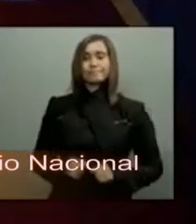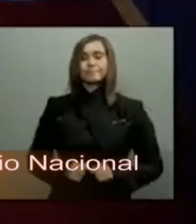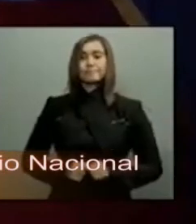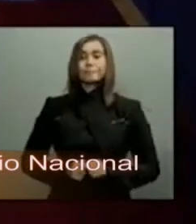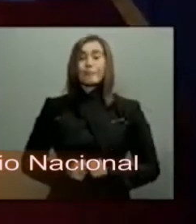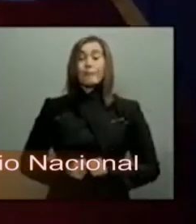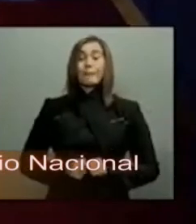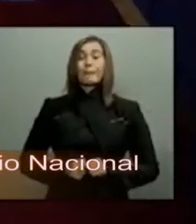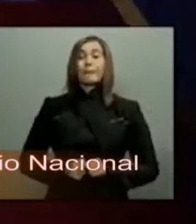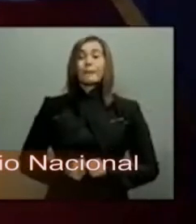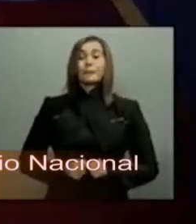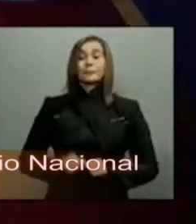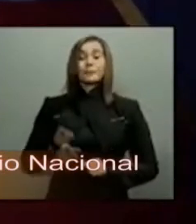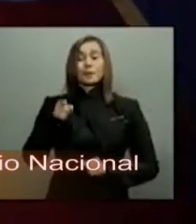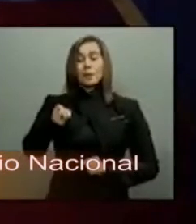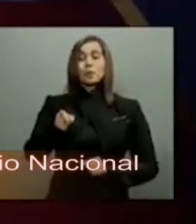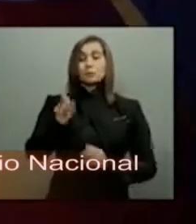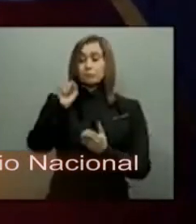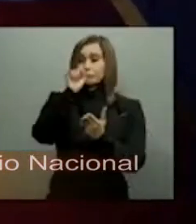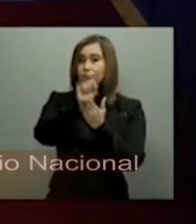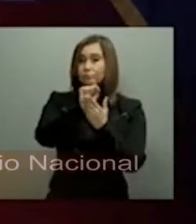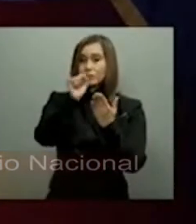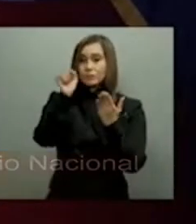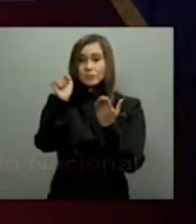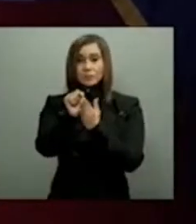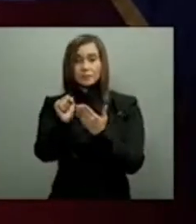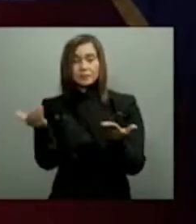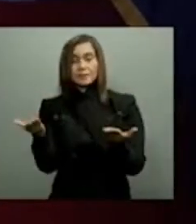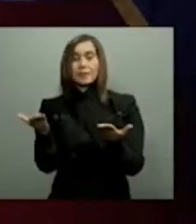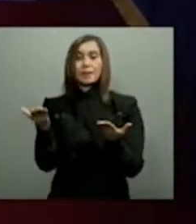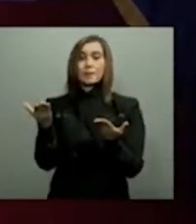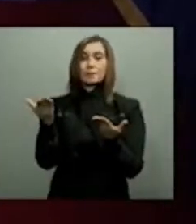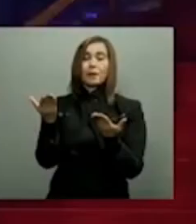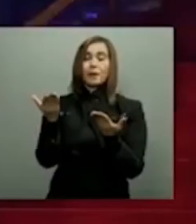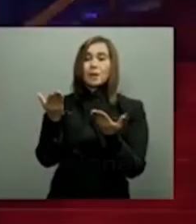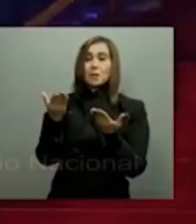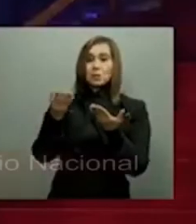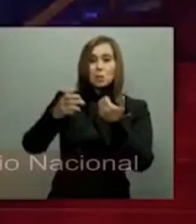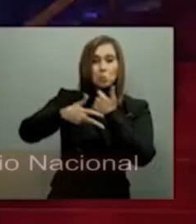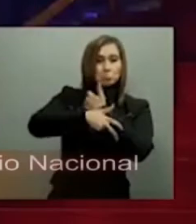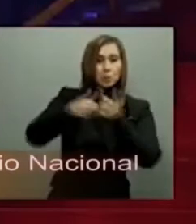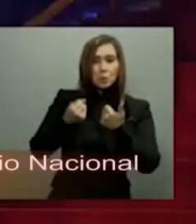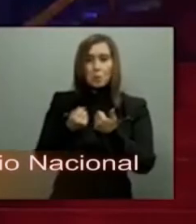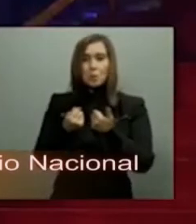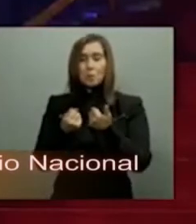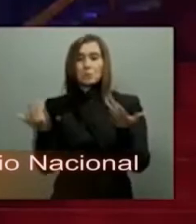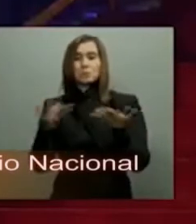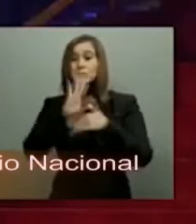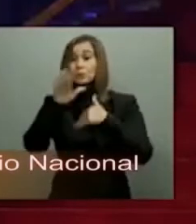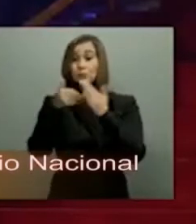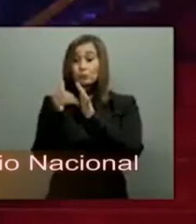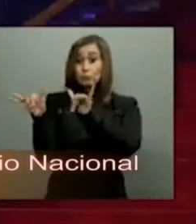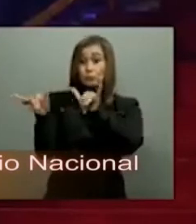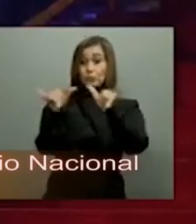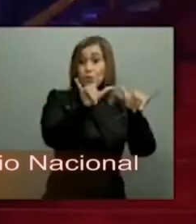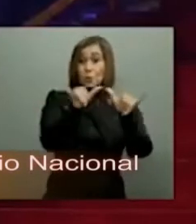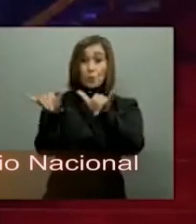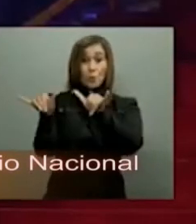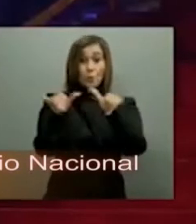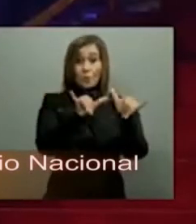el camino hacia un sistema de consecuencias ante el delito igual para todos es